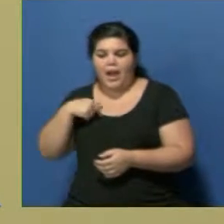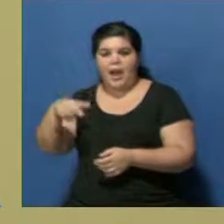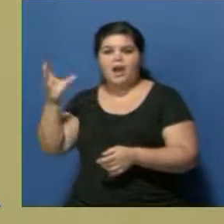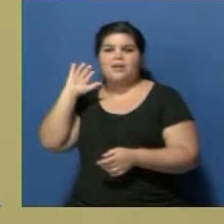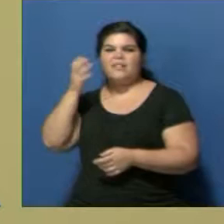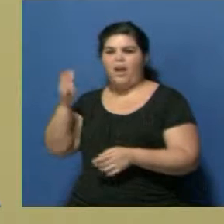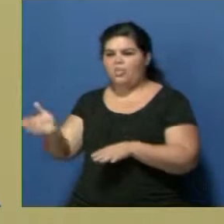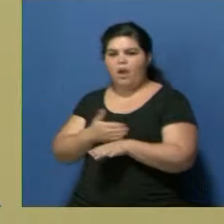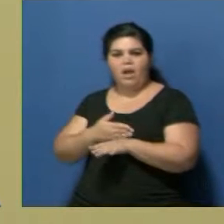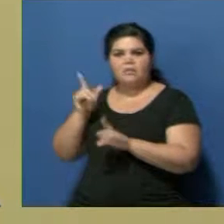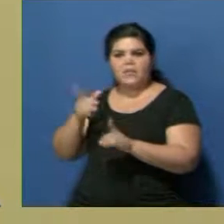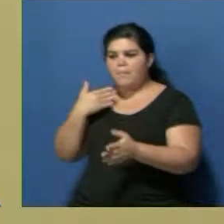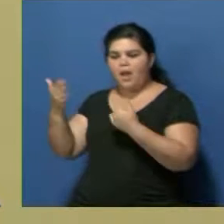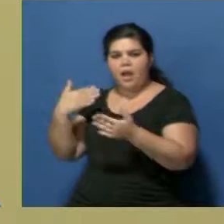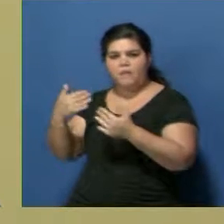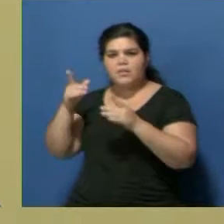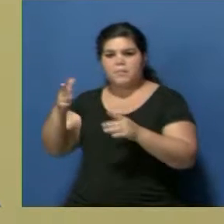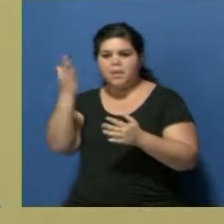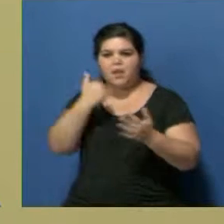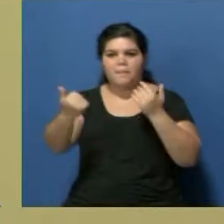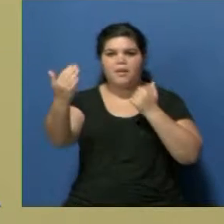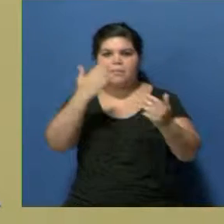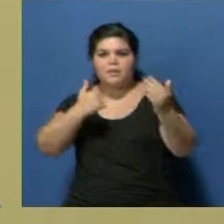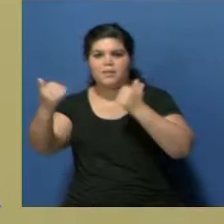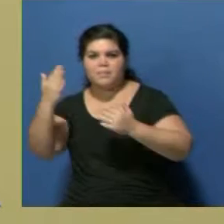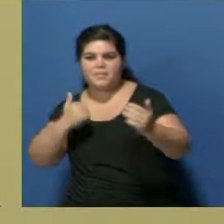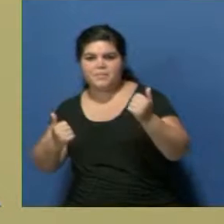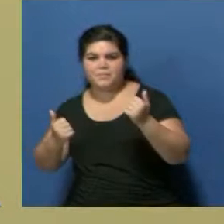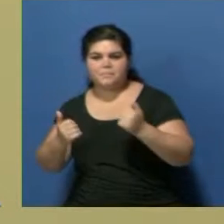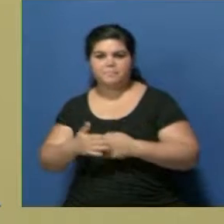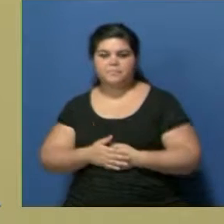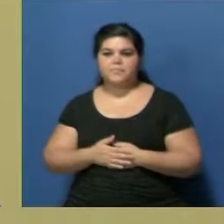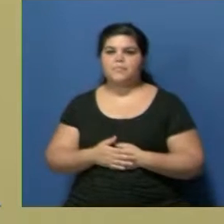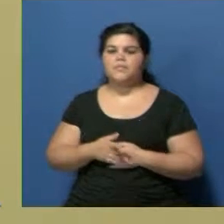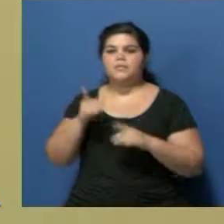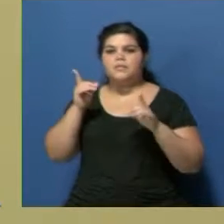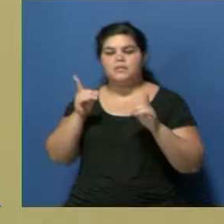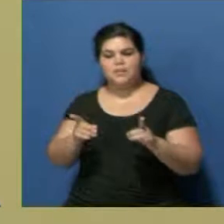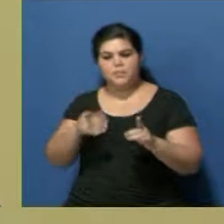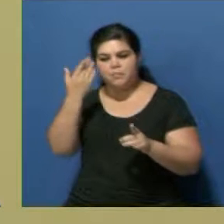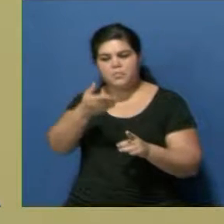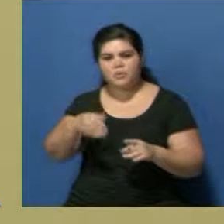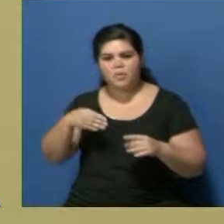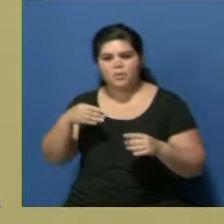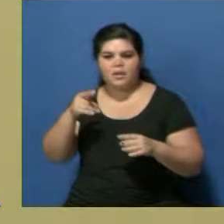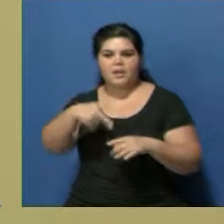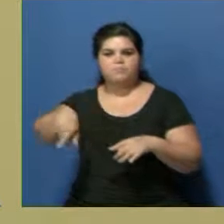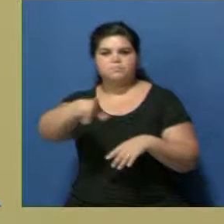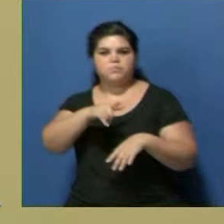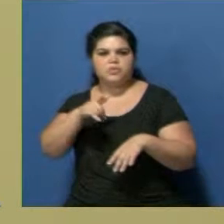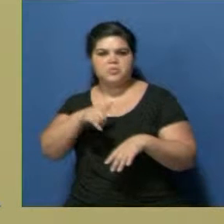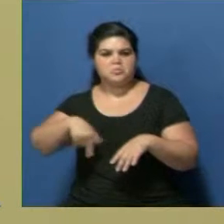radio, los medios, los periodistas que te llaman, pero por sobre todas las cosas, la cantidad de gente que se comprometió con esta